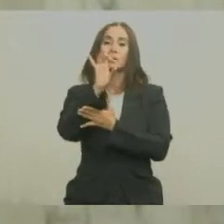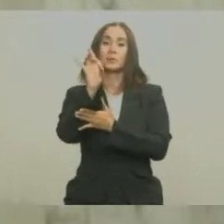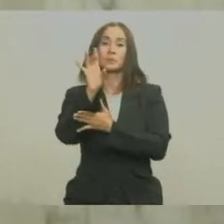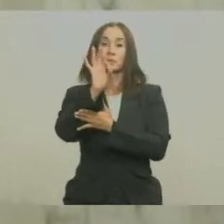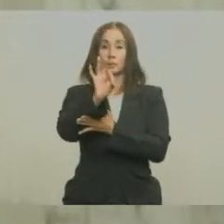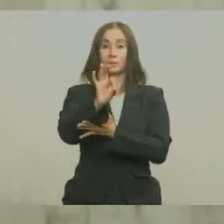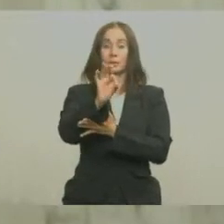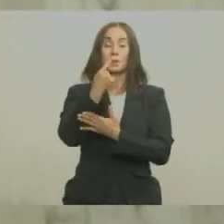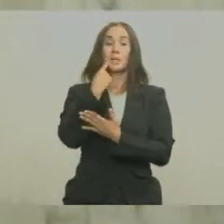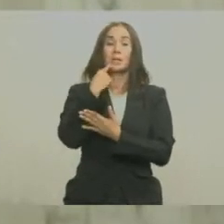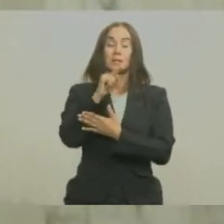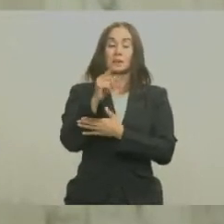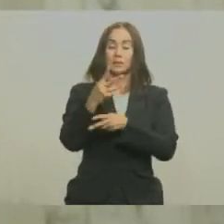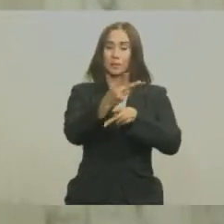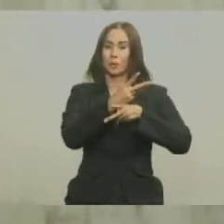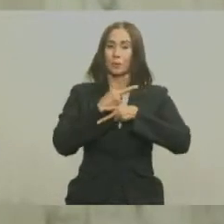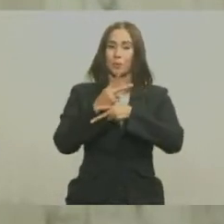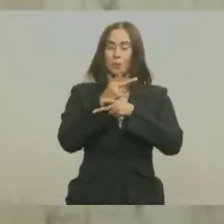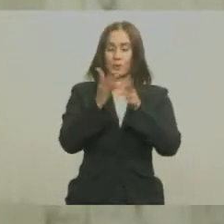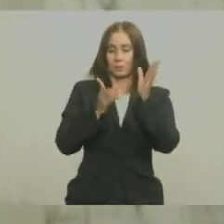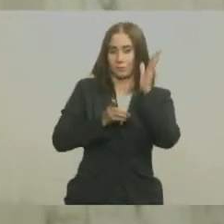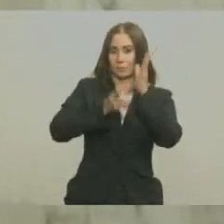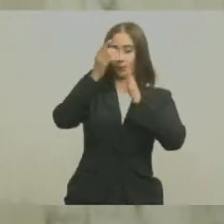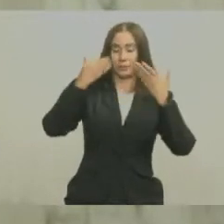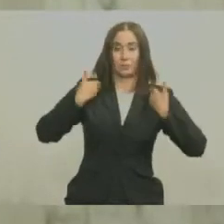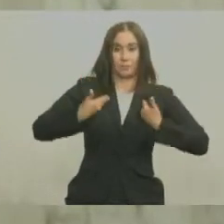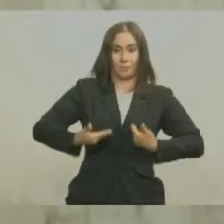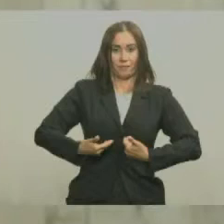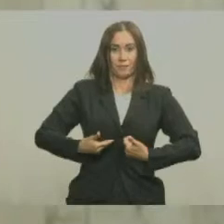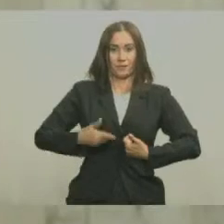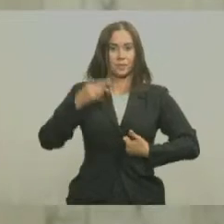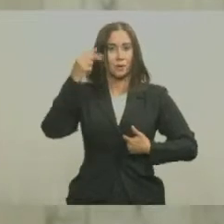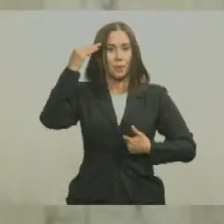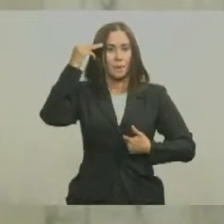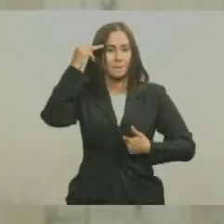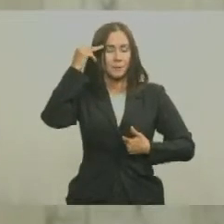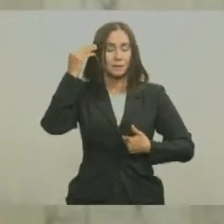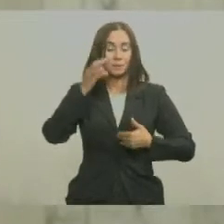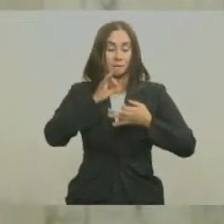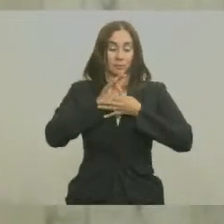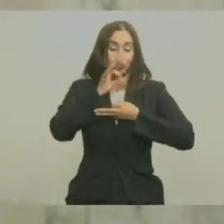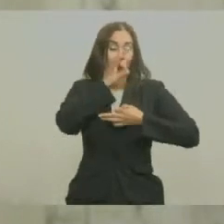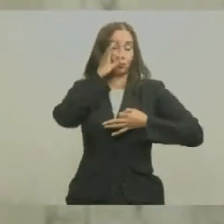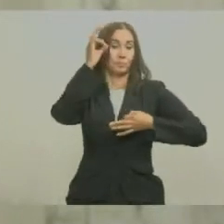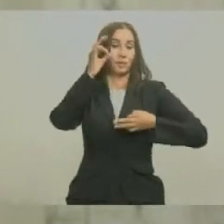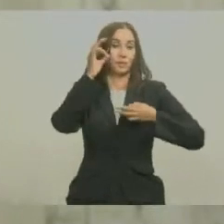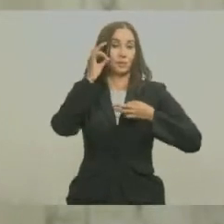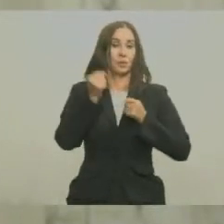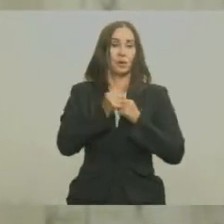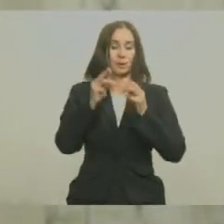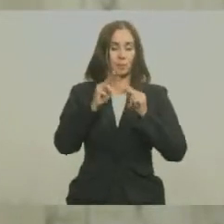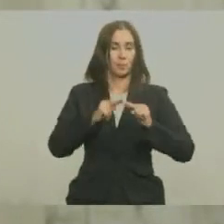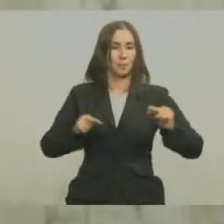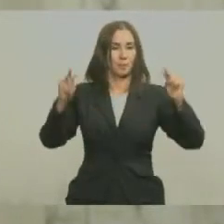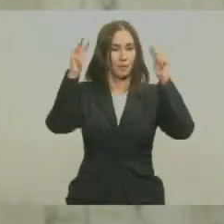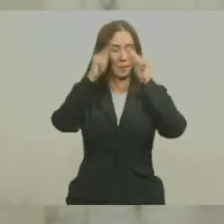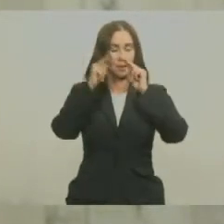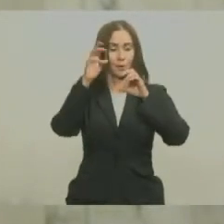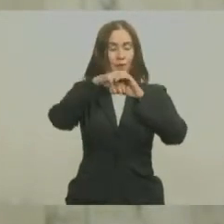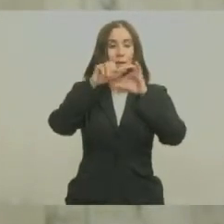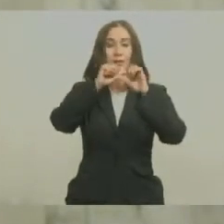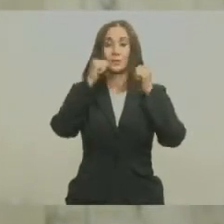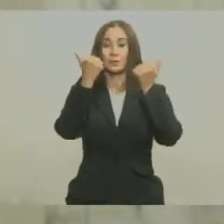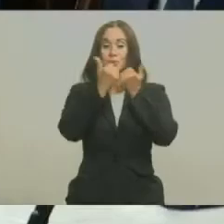que garantiza y protege el desarrollo físico, mental, espiritual, moral y social de los